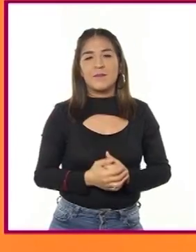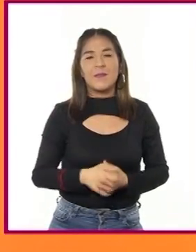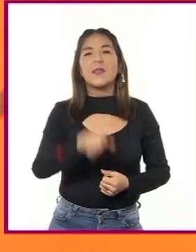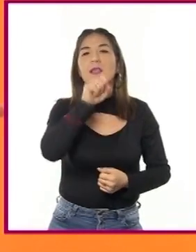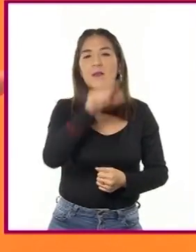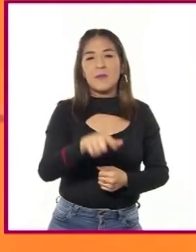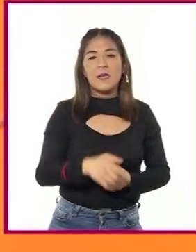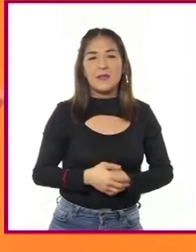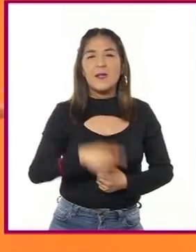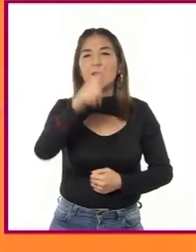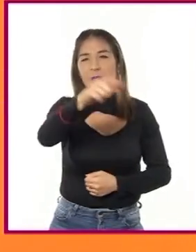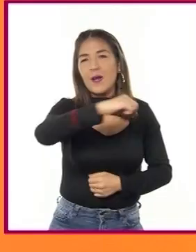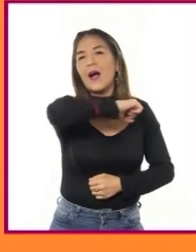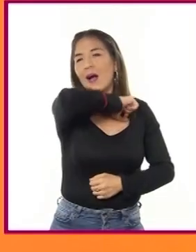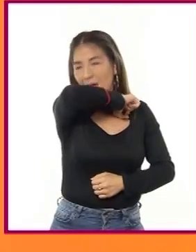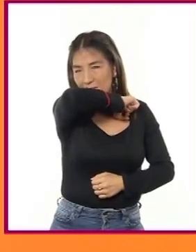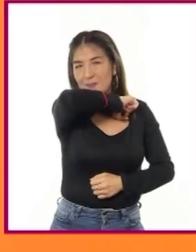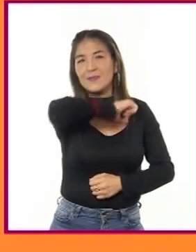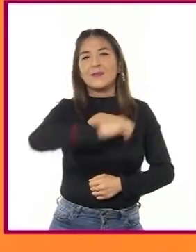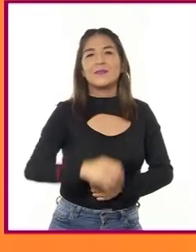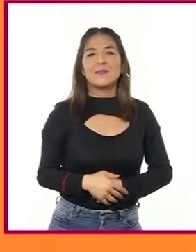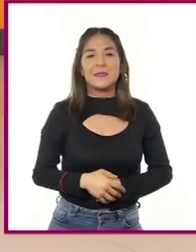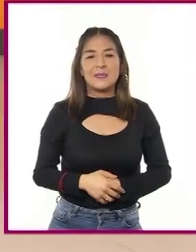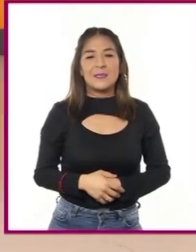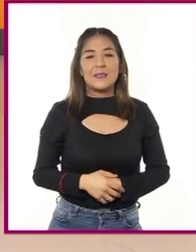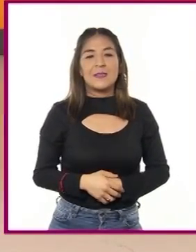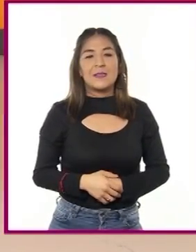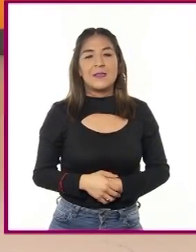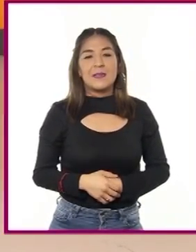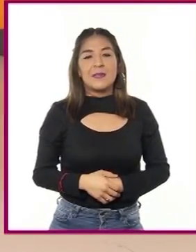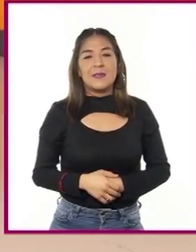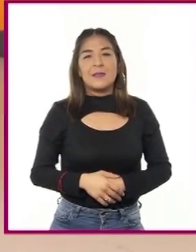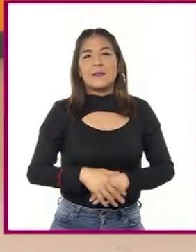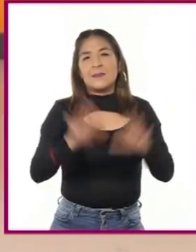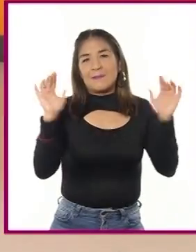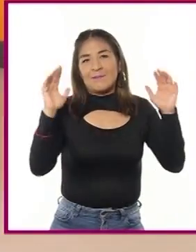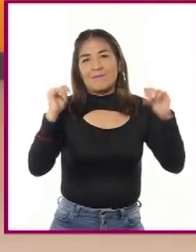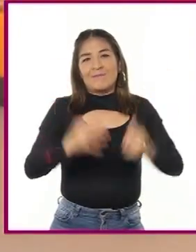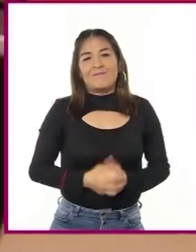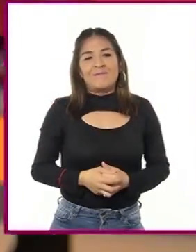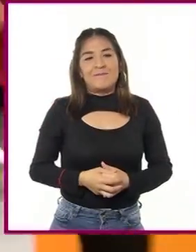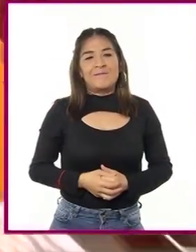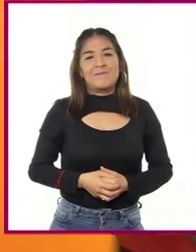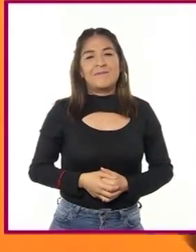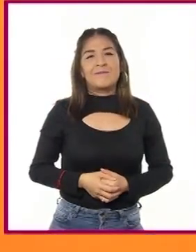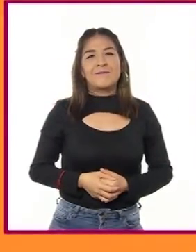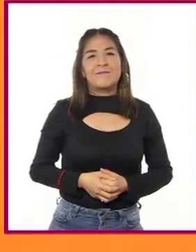además del estornudo de etiqueta. Hasta la próxima.